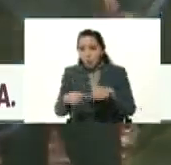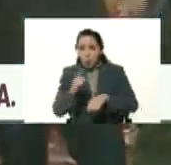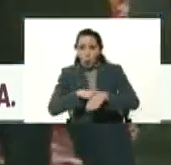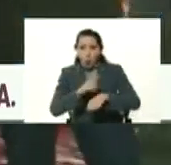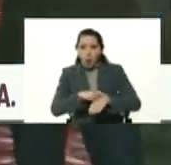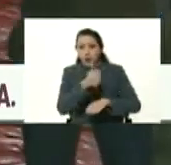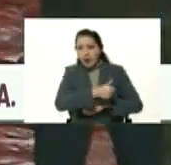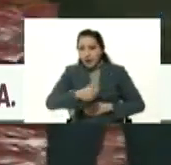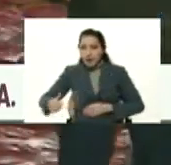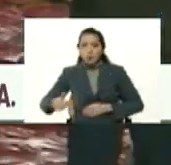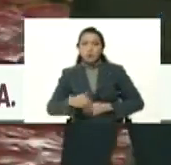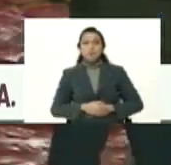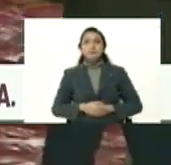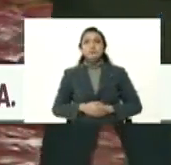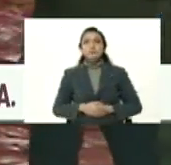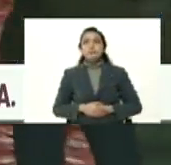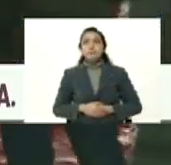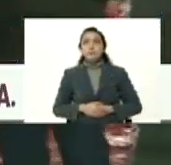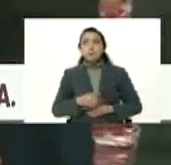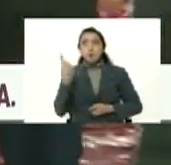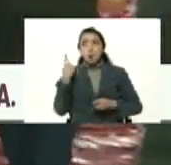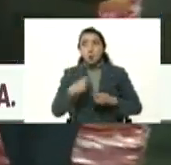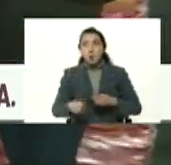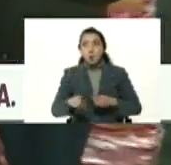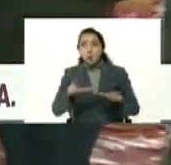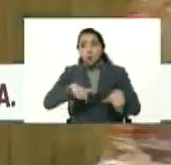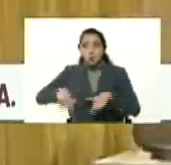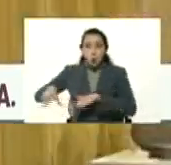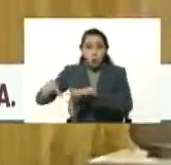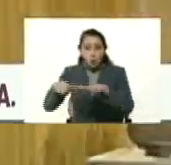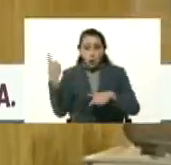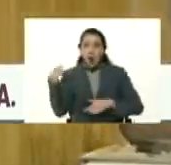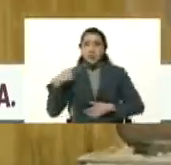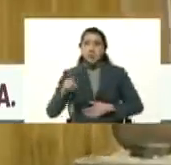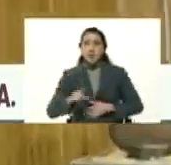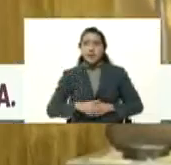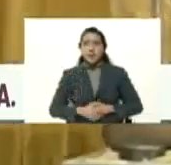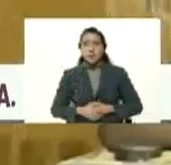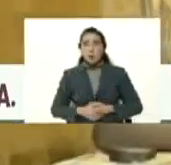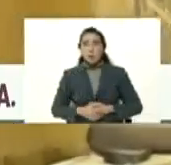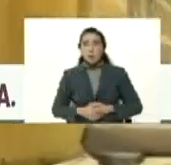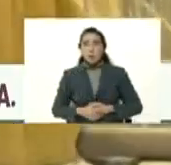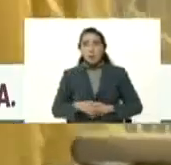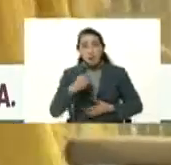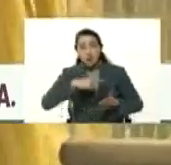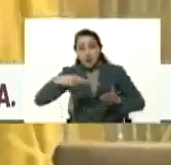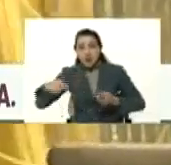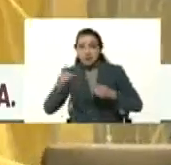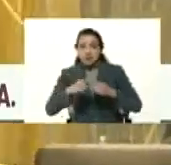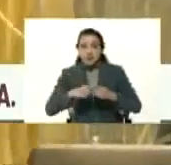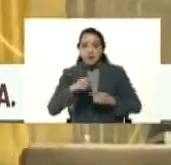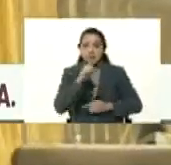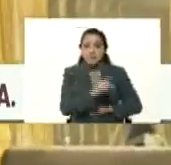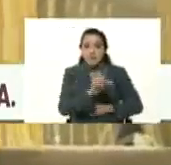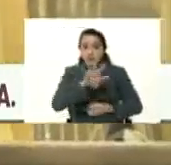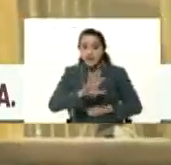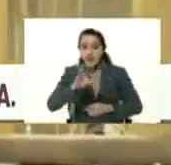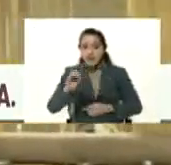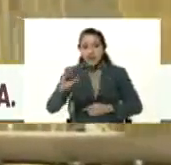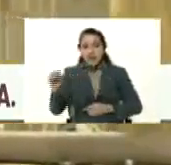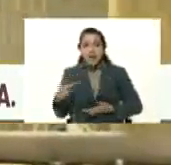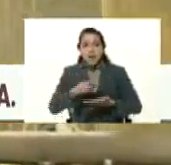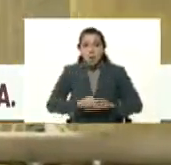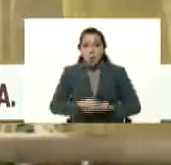3.500 kilos por hora. Por el otro lado tenemos la producción de la pasta P15, 1.500 kilos hora,